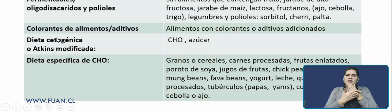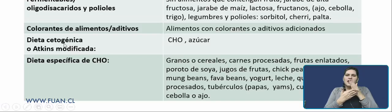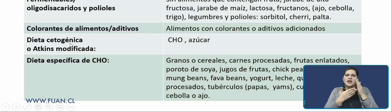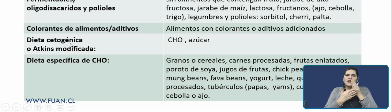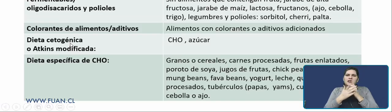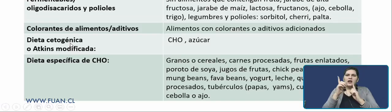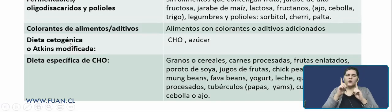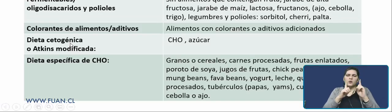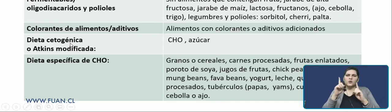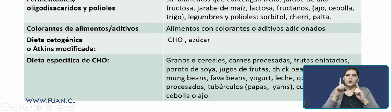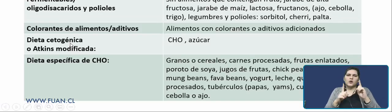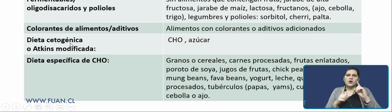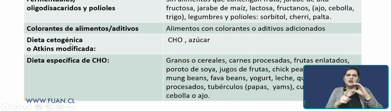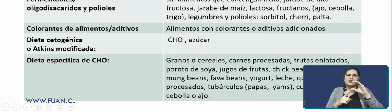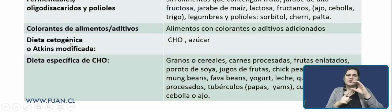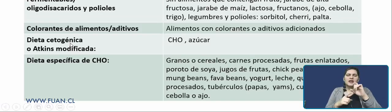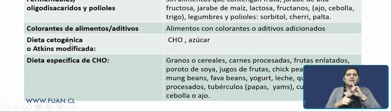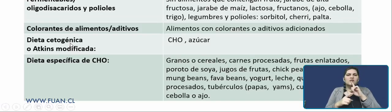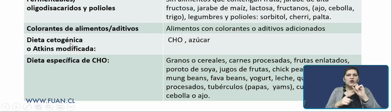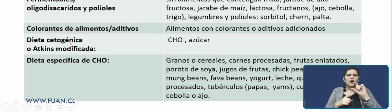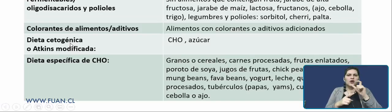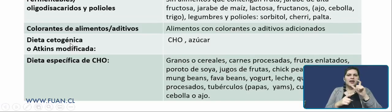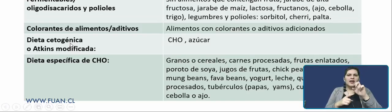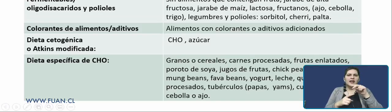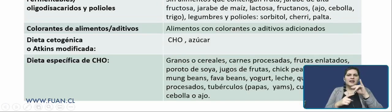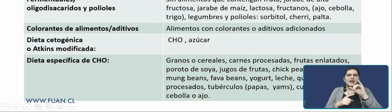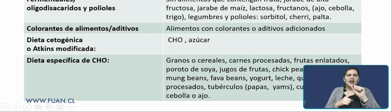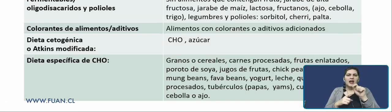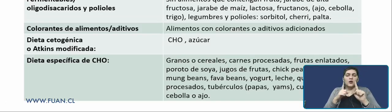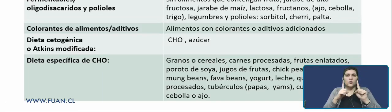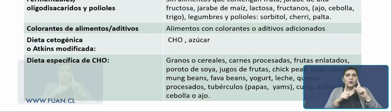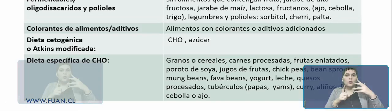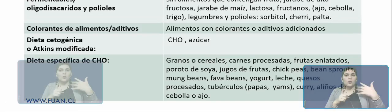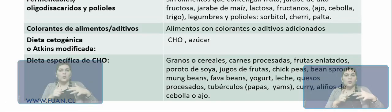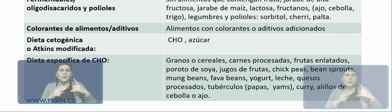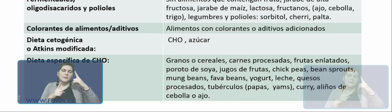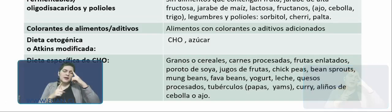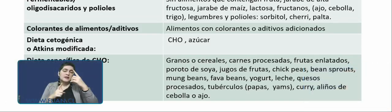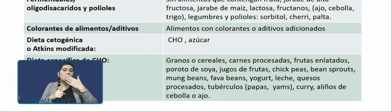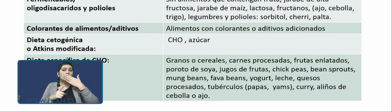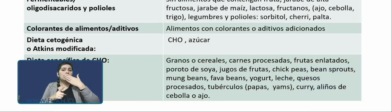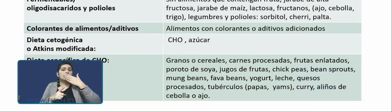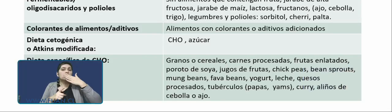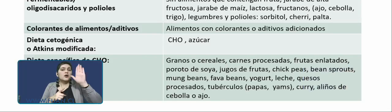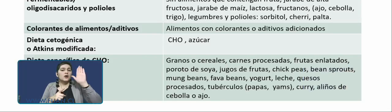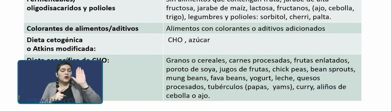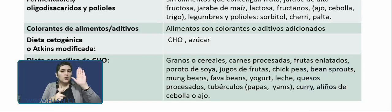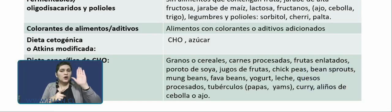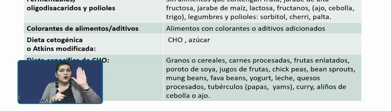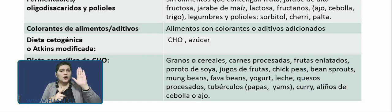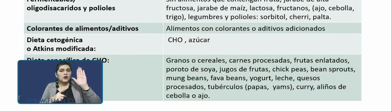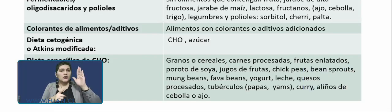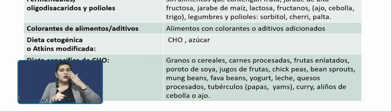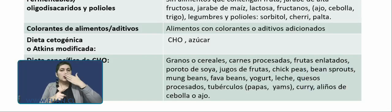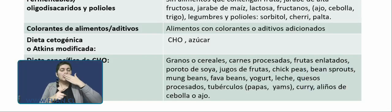cetogénica también cobrado harta como importancia porque mejoraría la